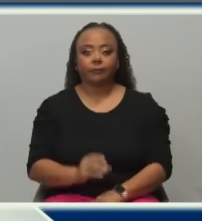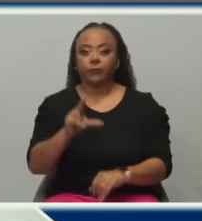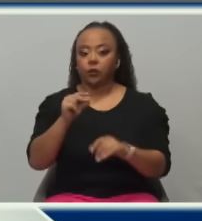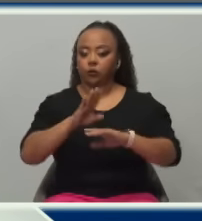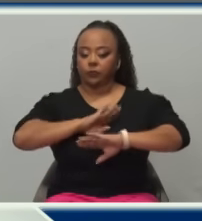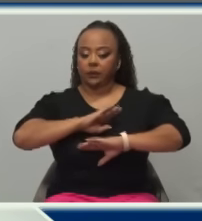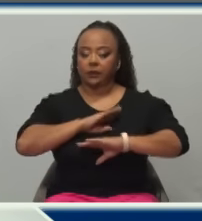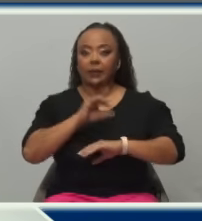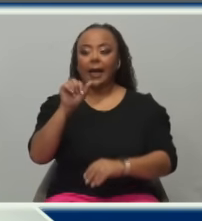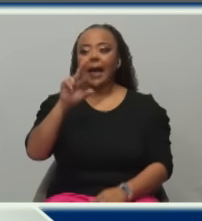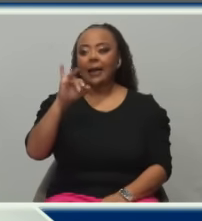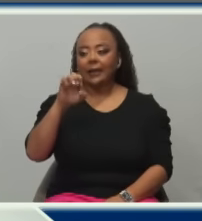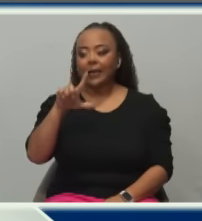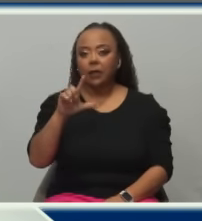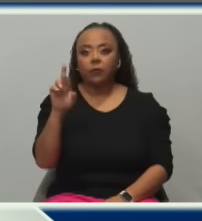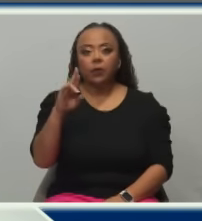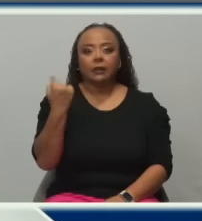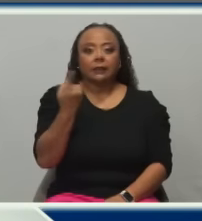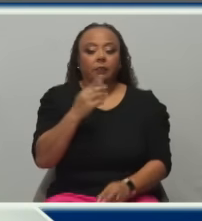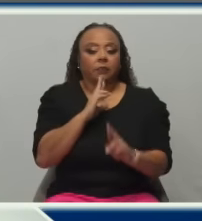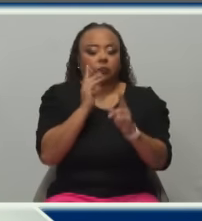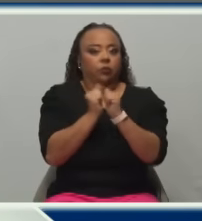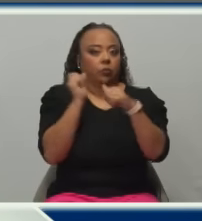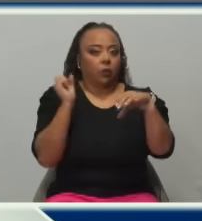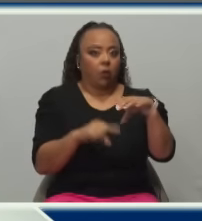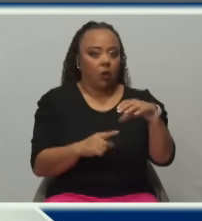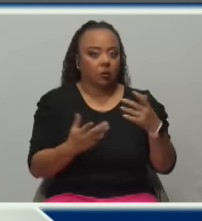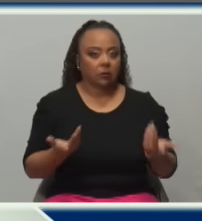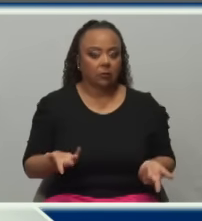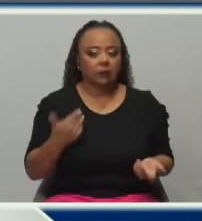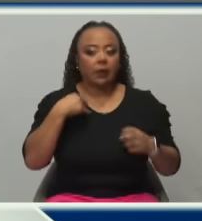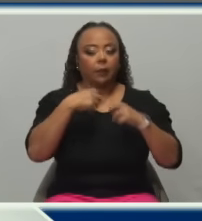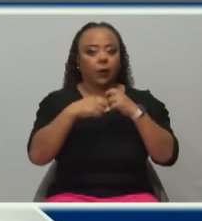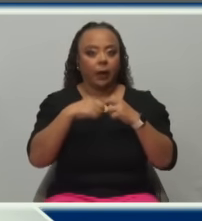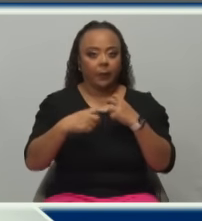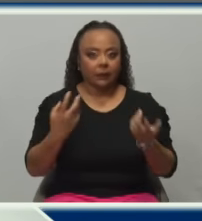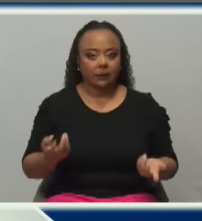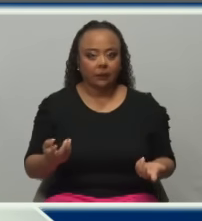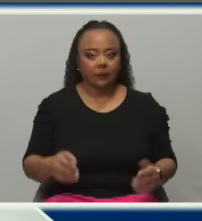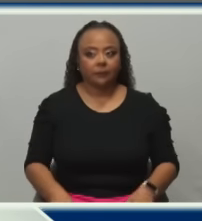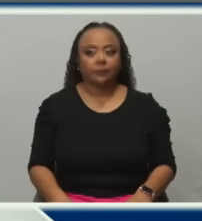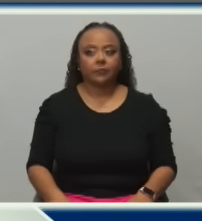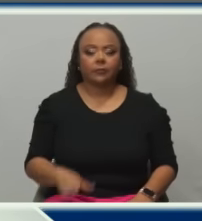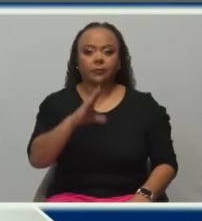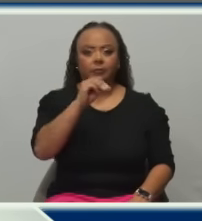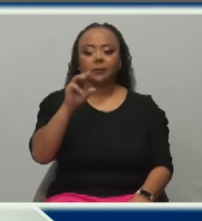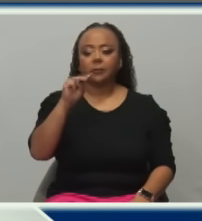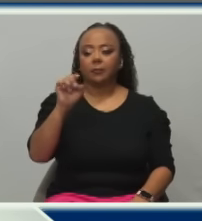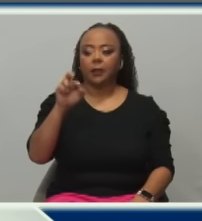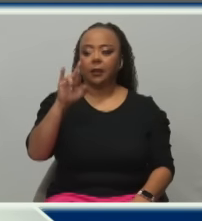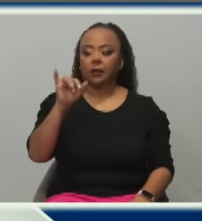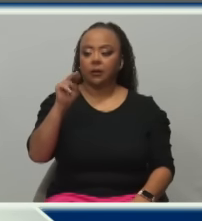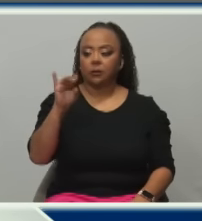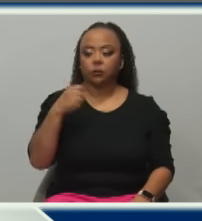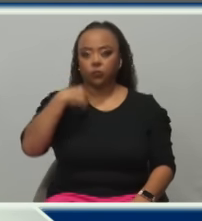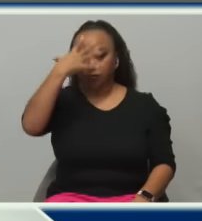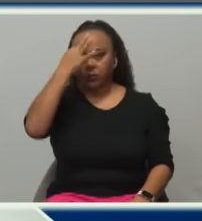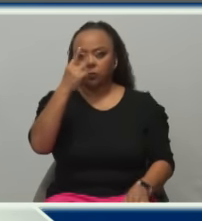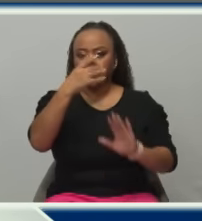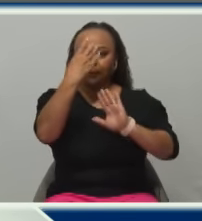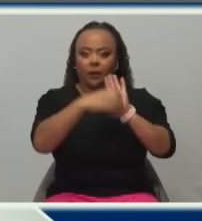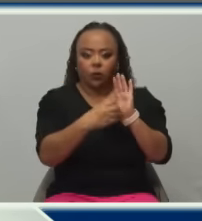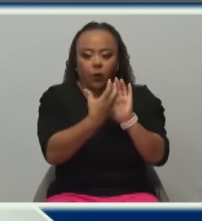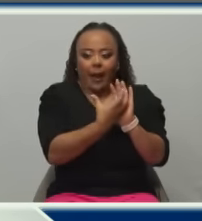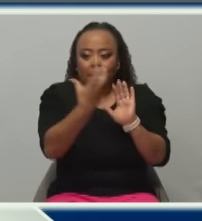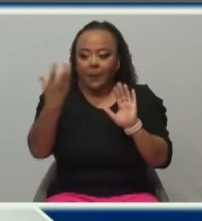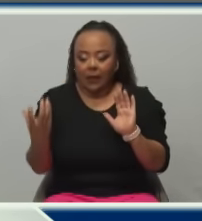talla Ariel Rodríguez que siempre responde con goles está entrando a problemas de lesión eh Y lo de Mariano que yo creo que es un capítulo